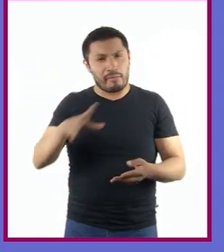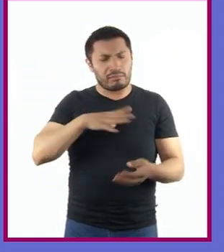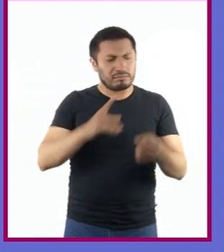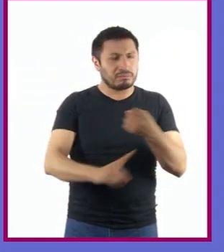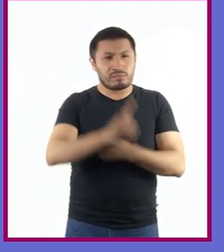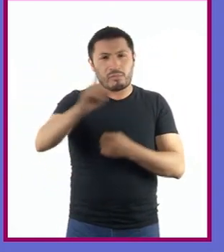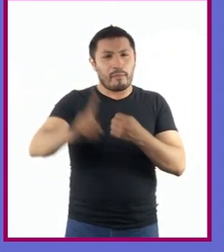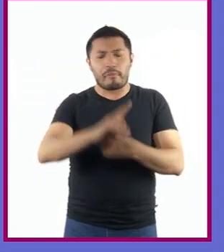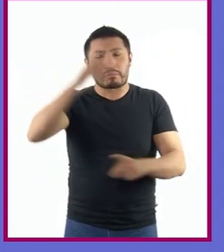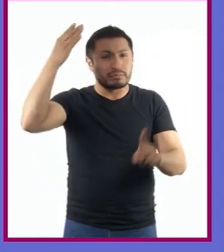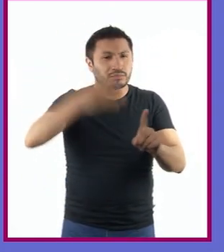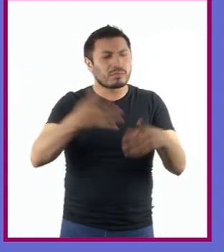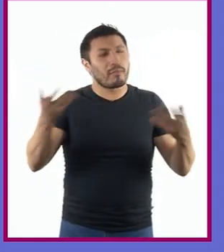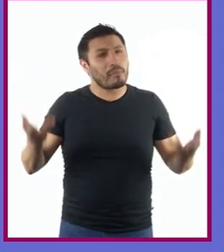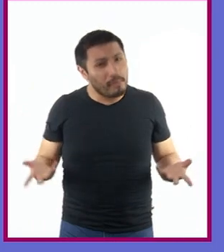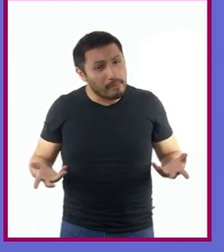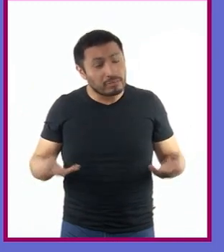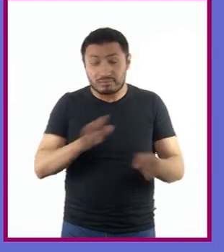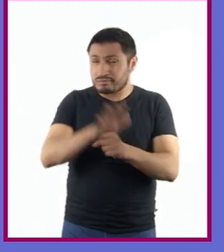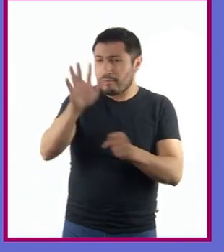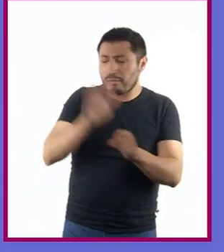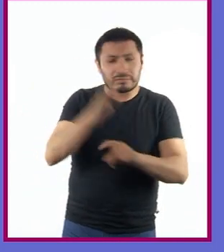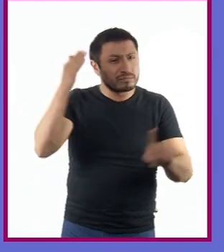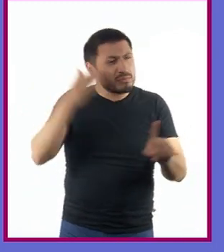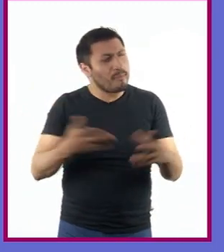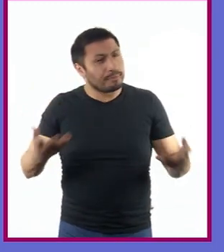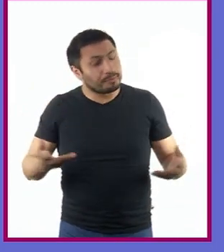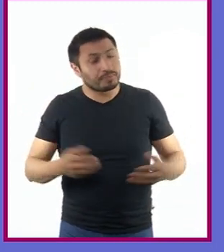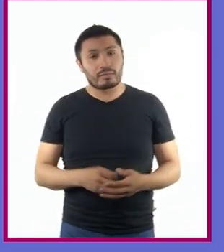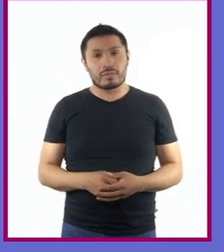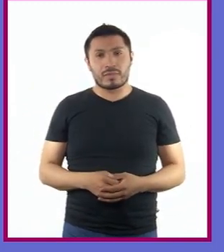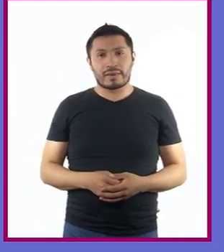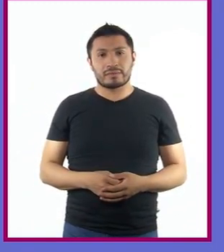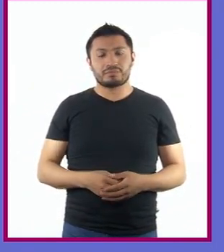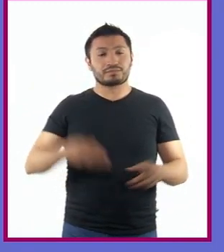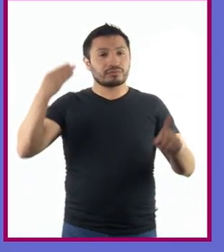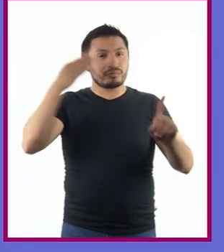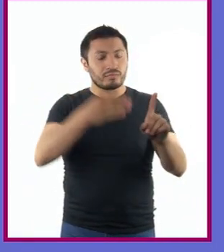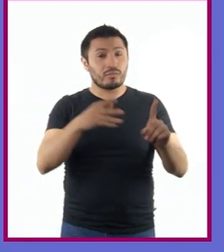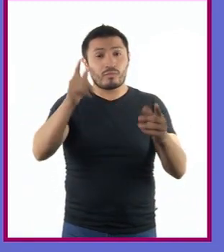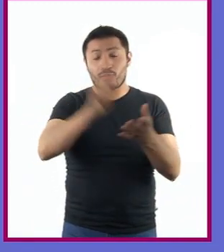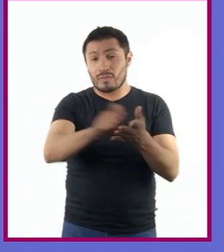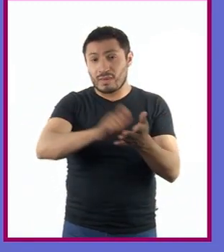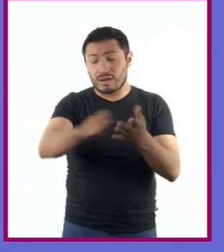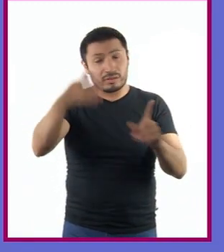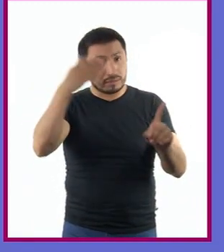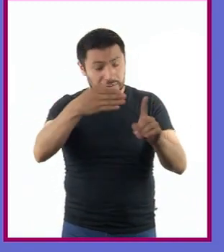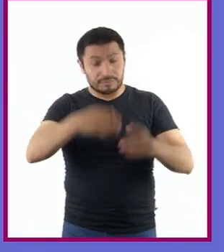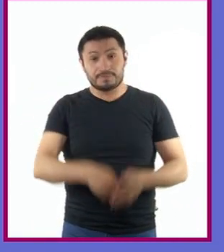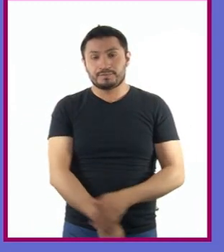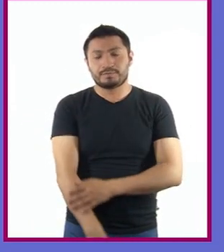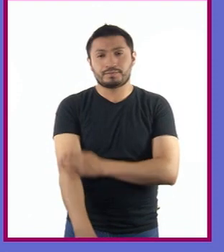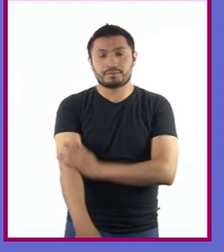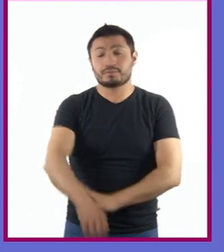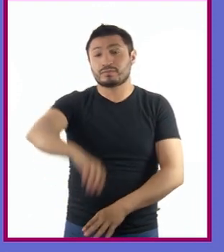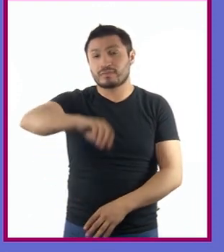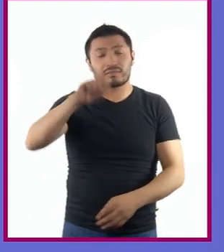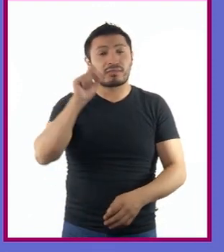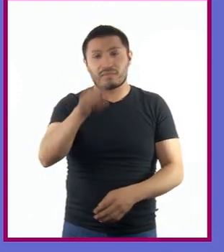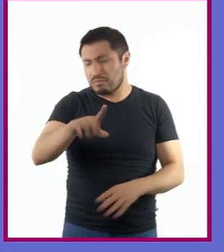problemática específica? ¿Cuál? El propósito del texto. El propósito del texto es otro elemento